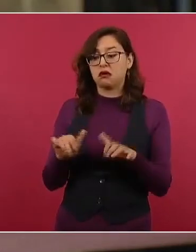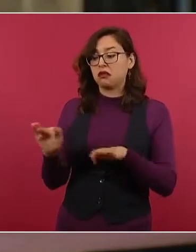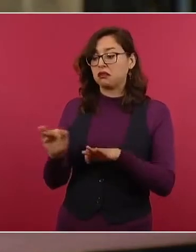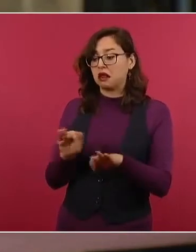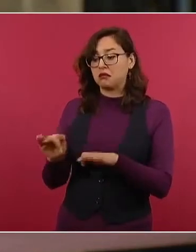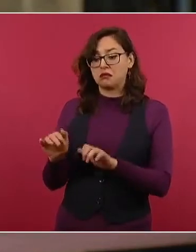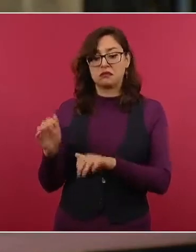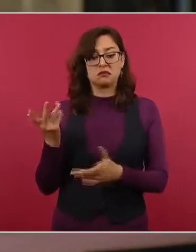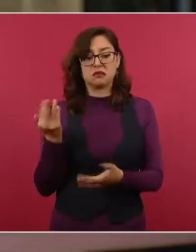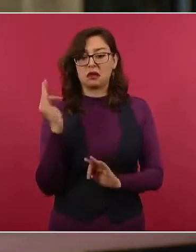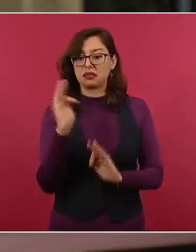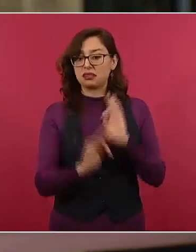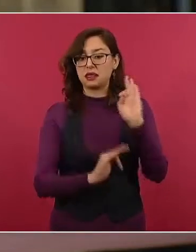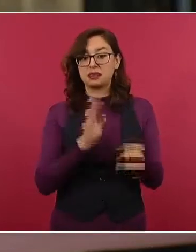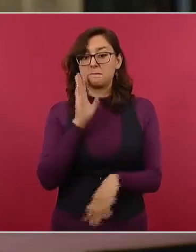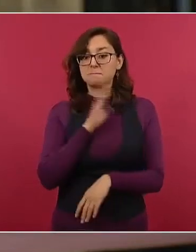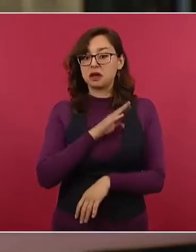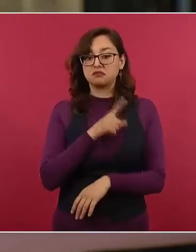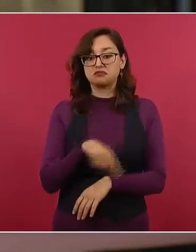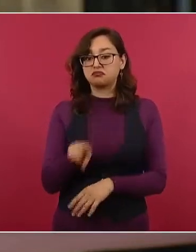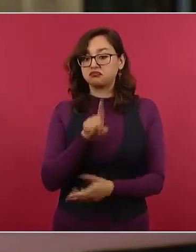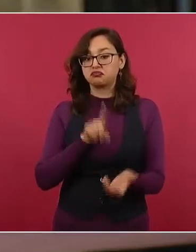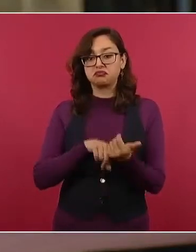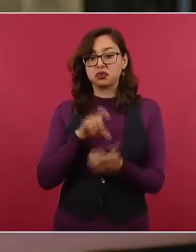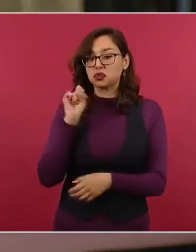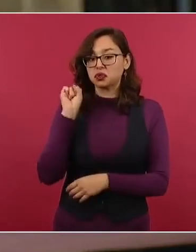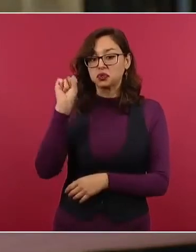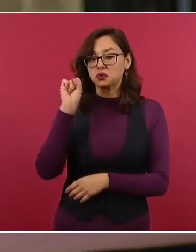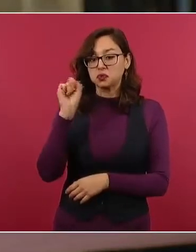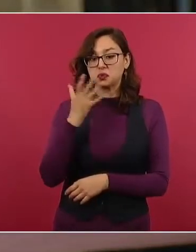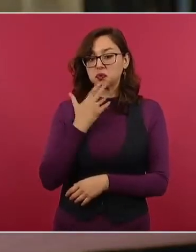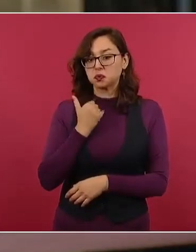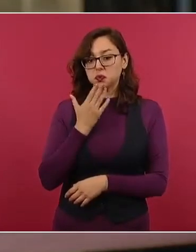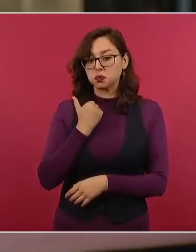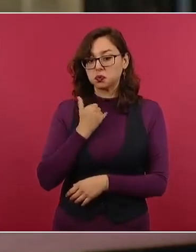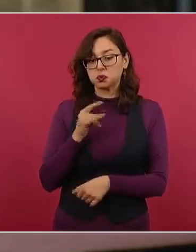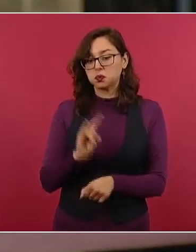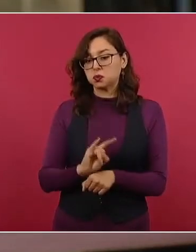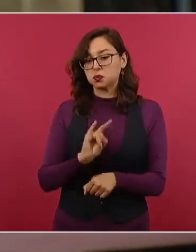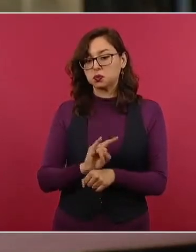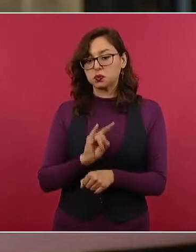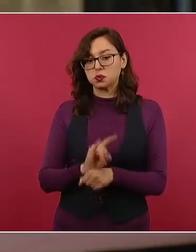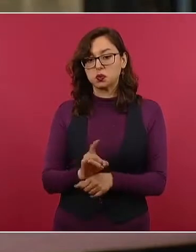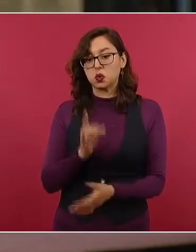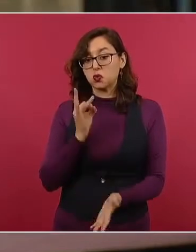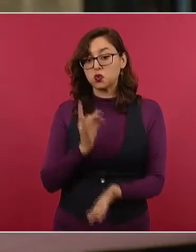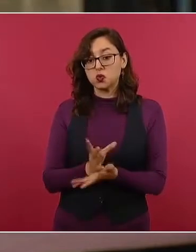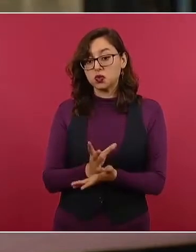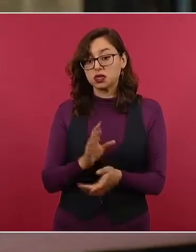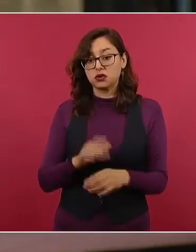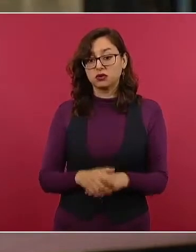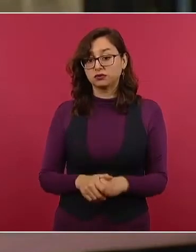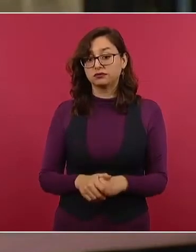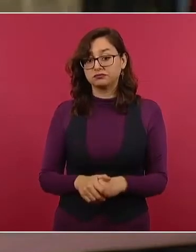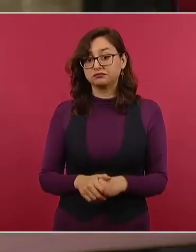sindicato, casi todos los sindicatos son blancos. De hecho, hay una empresa que no prohíbe